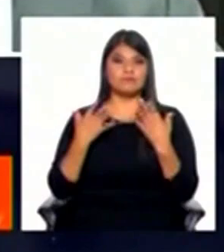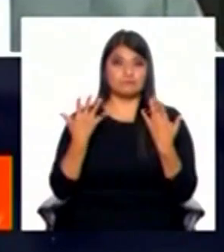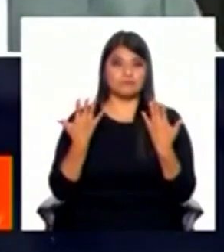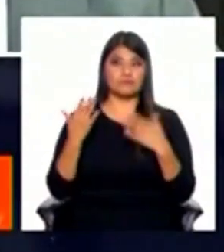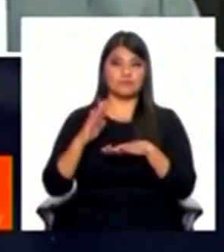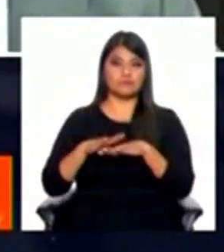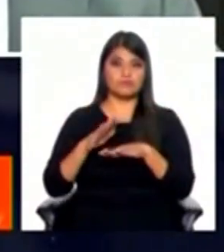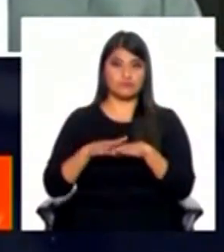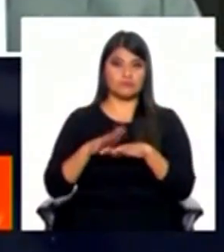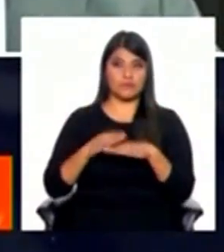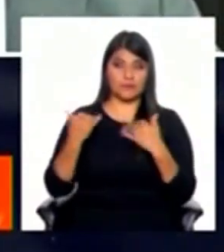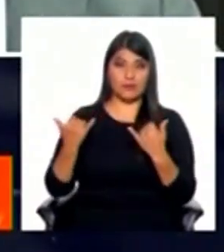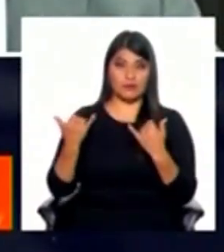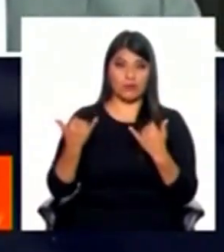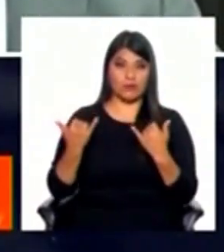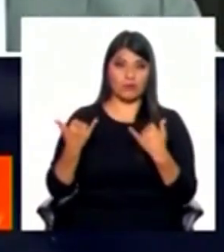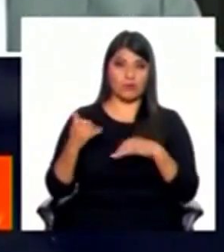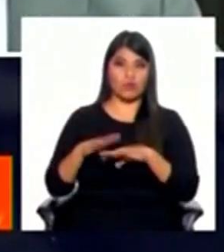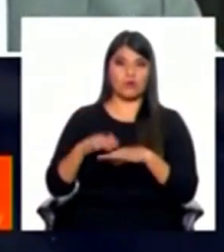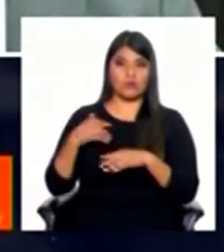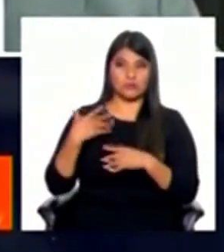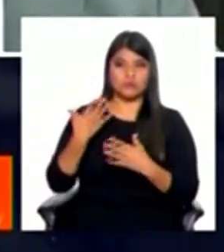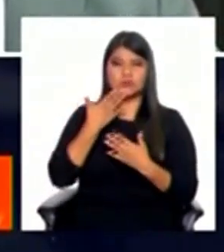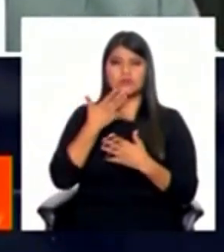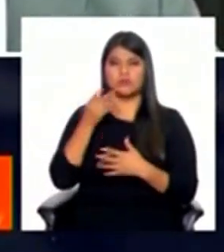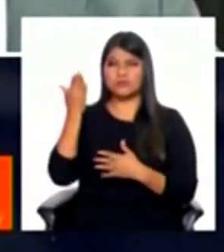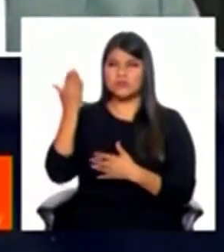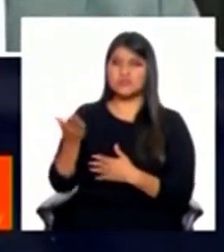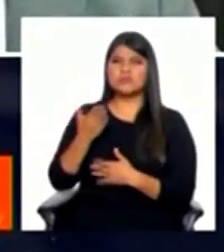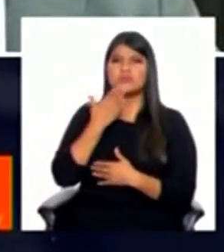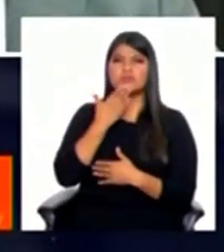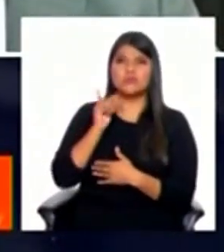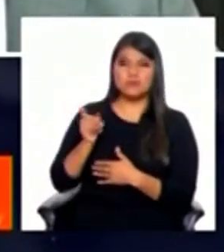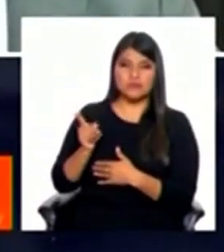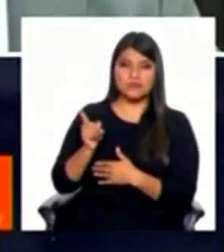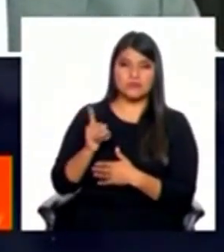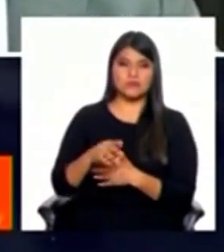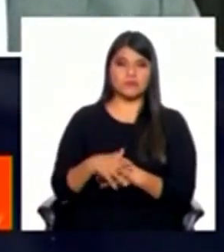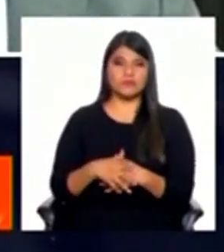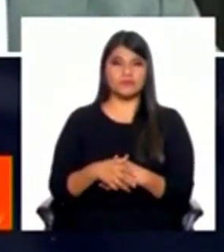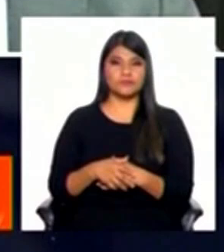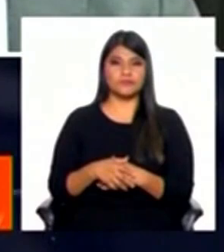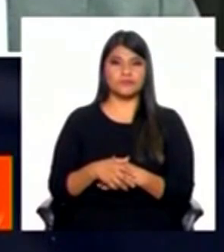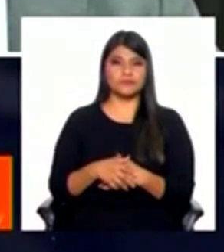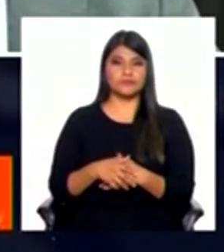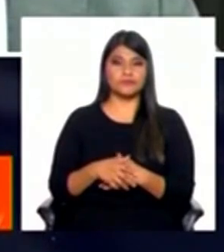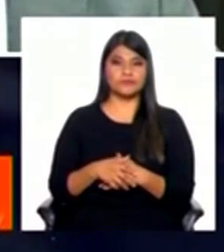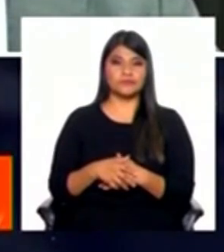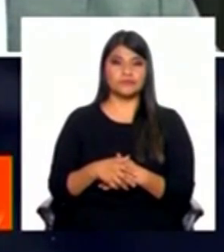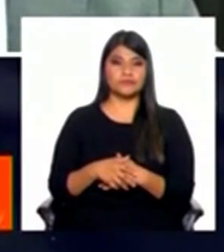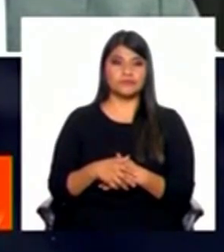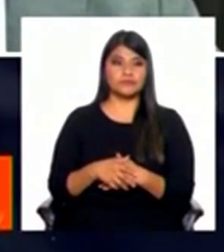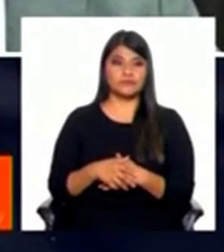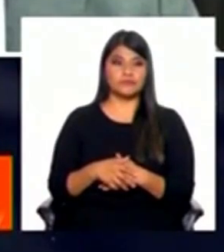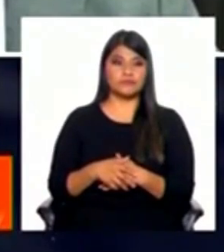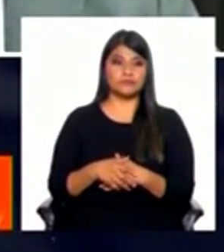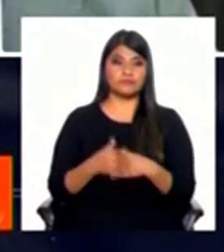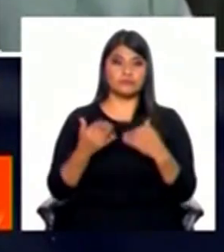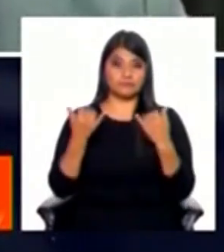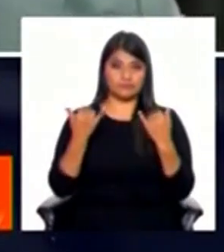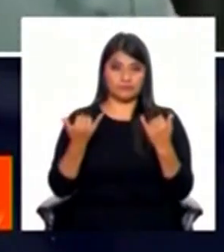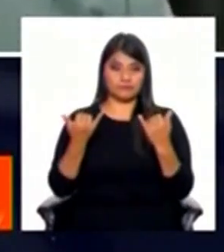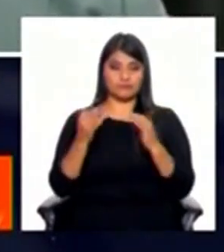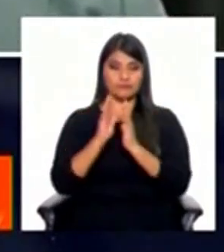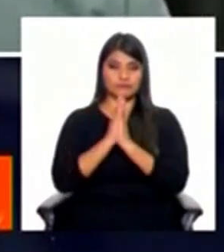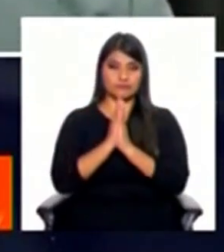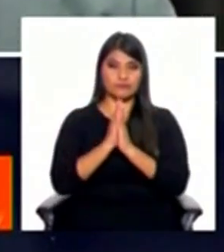estos mecanismos para que nos ayude la población a identificar quién ha sido esta persona agresora. Ahora, señora Aguilera, bueno, estamos en todo caso en esta